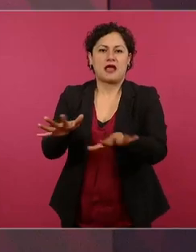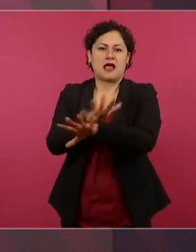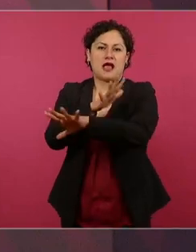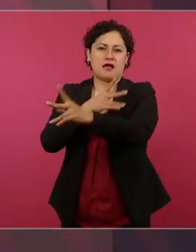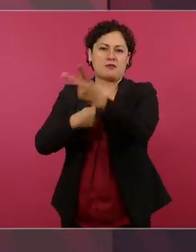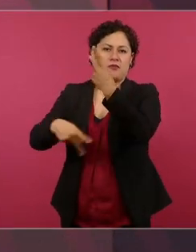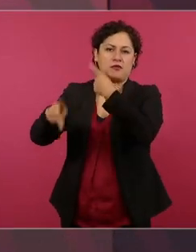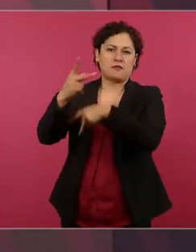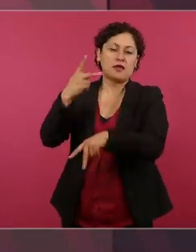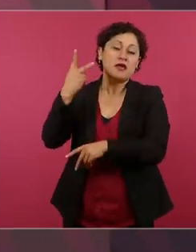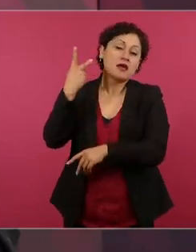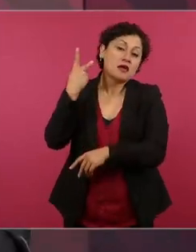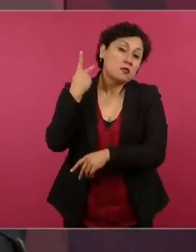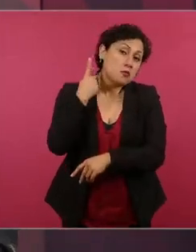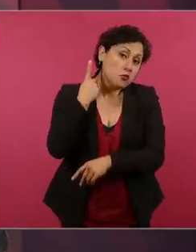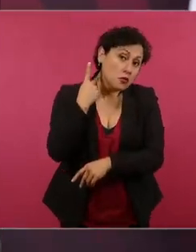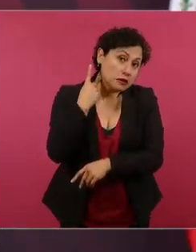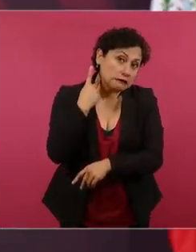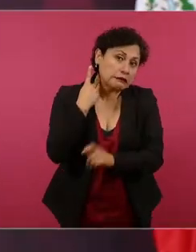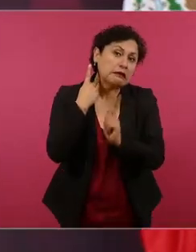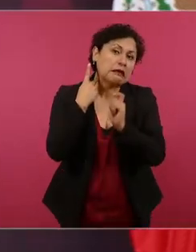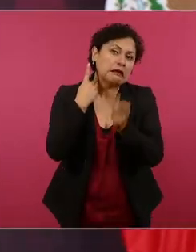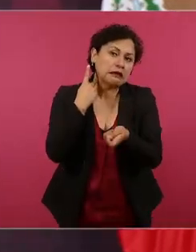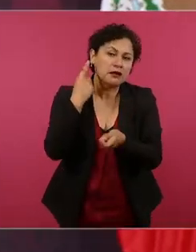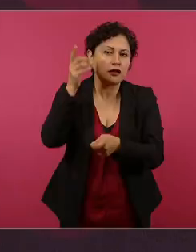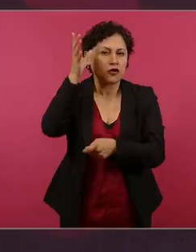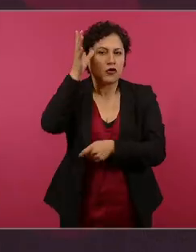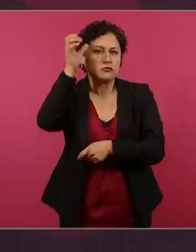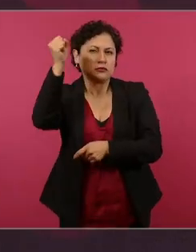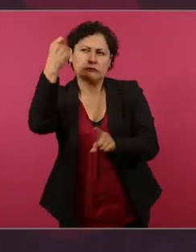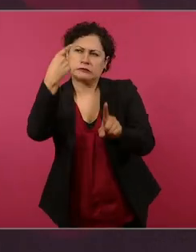entre otras definiciones, y es una de las que más me gusta,